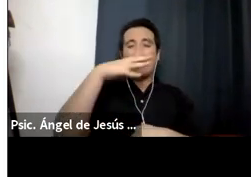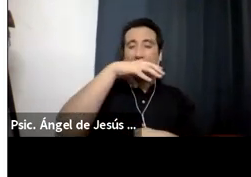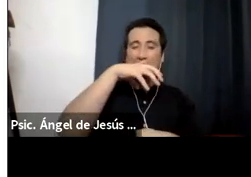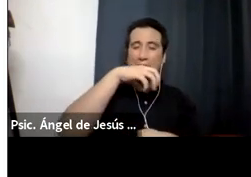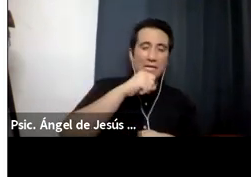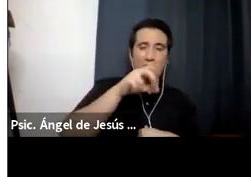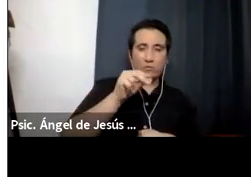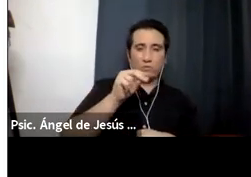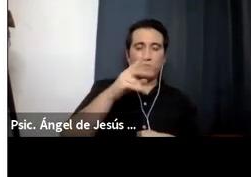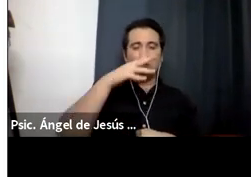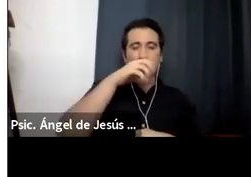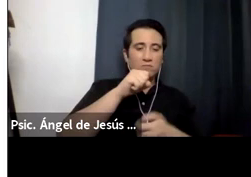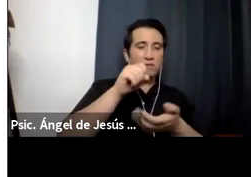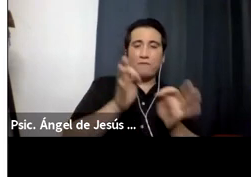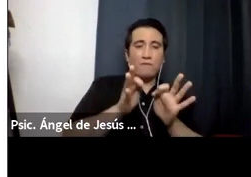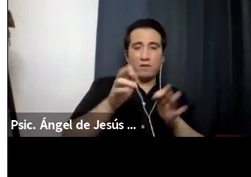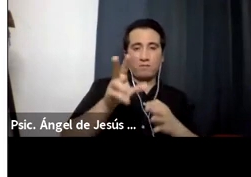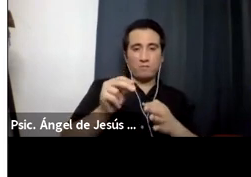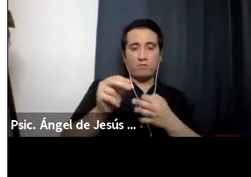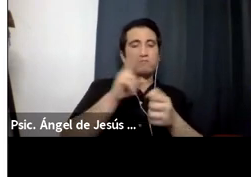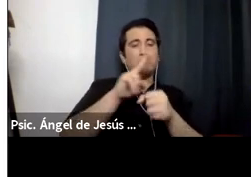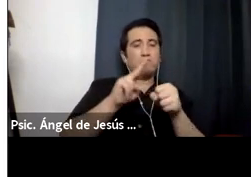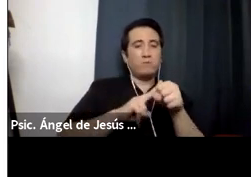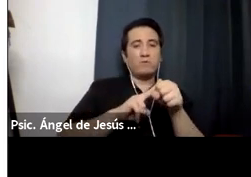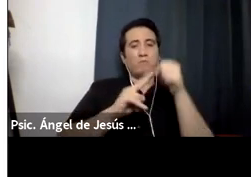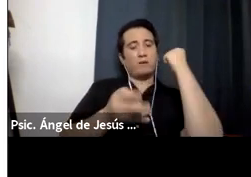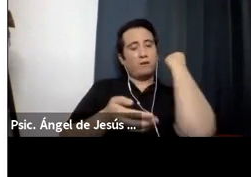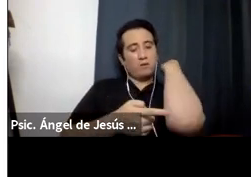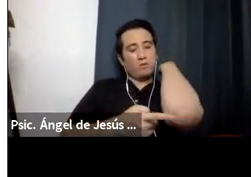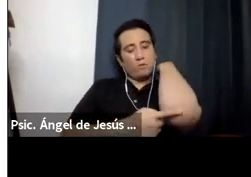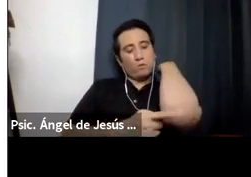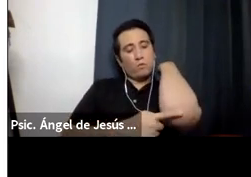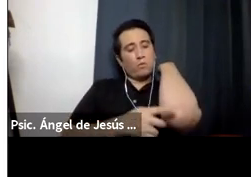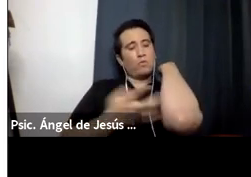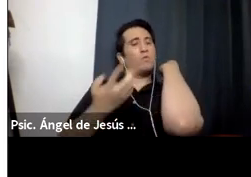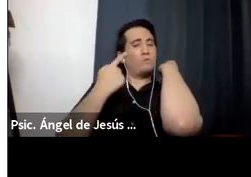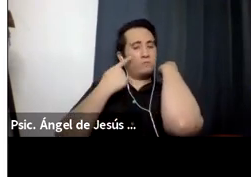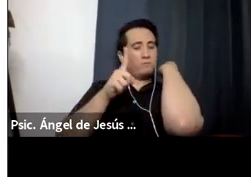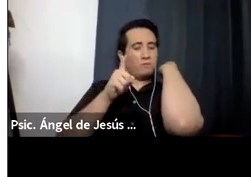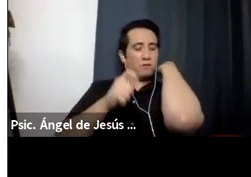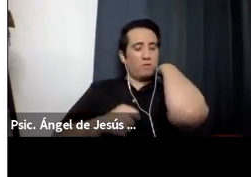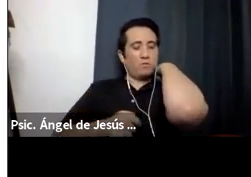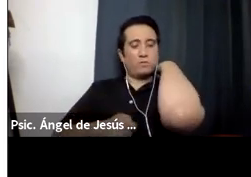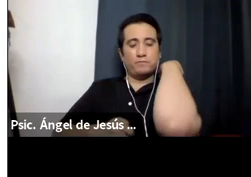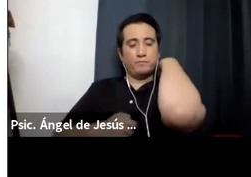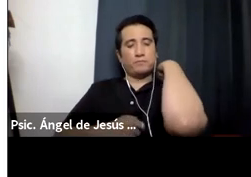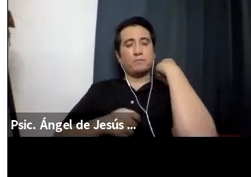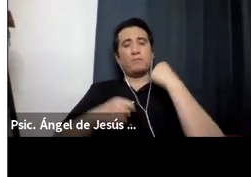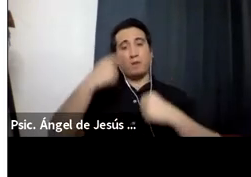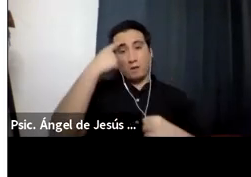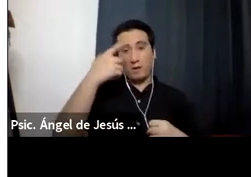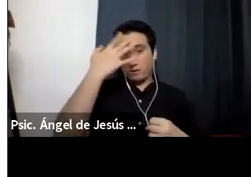chequemos la temperatura del agua con el codo. ¿Por qué es esto? Porque el codo puede ser más sensible a detectar algunos cambios